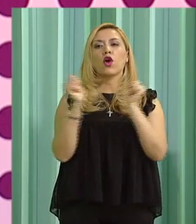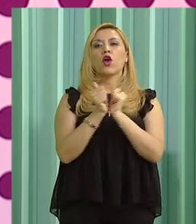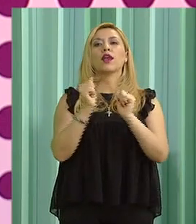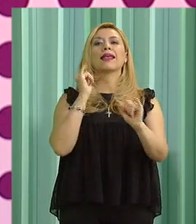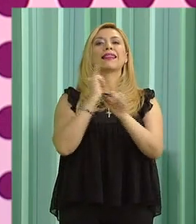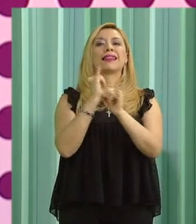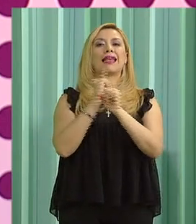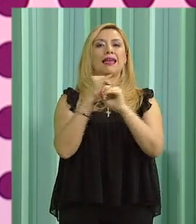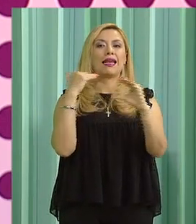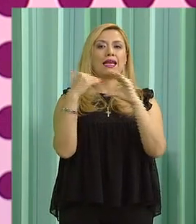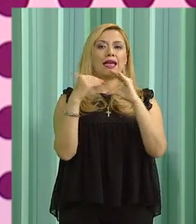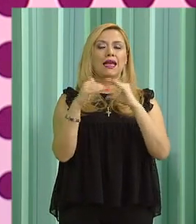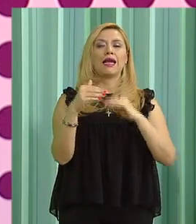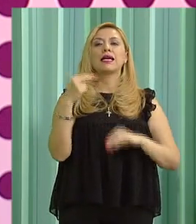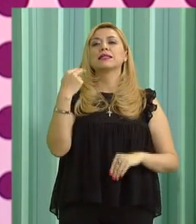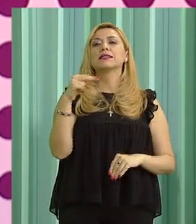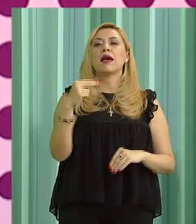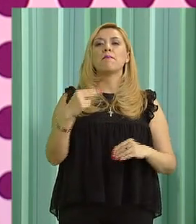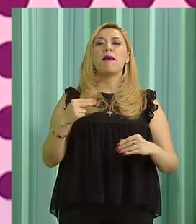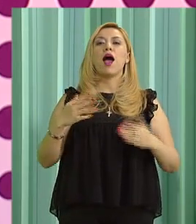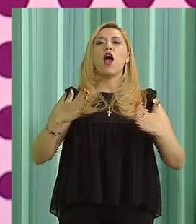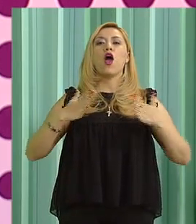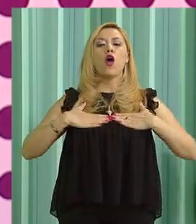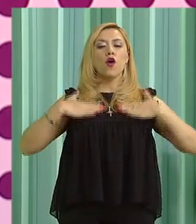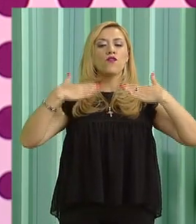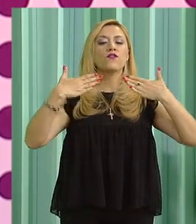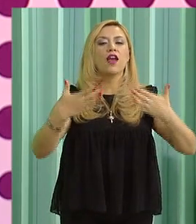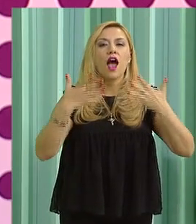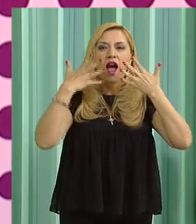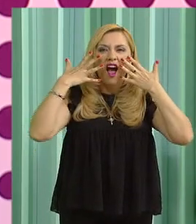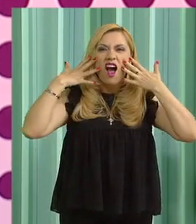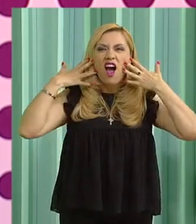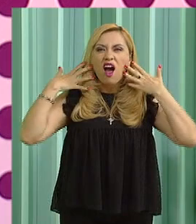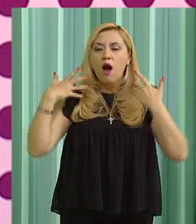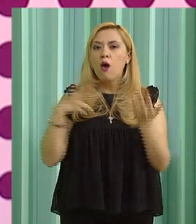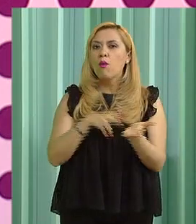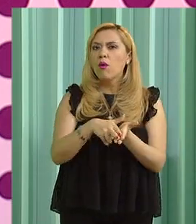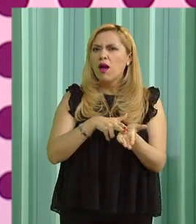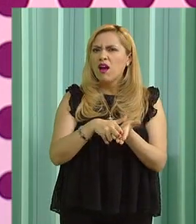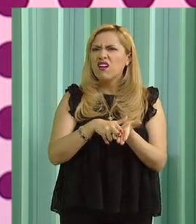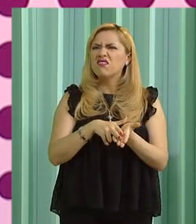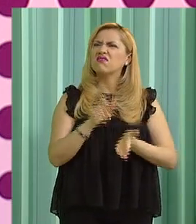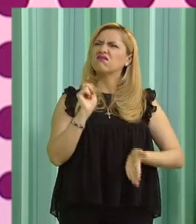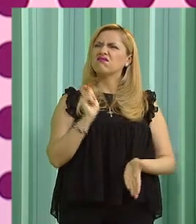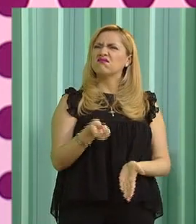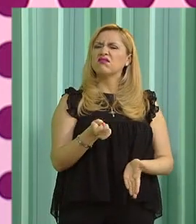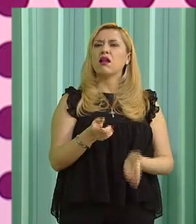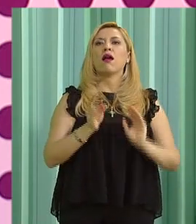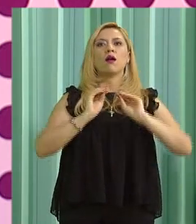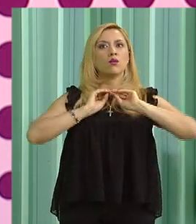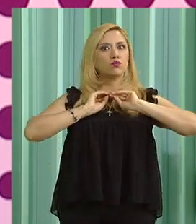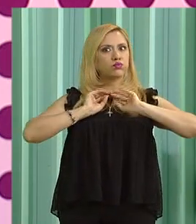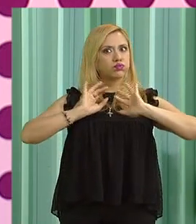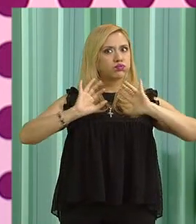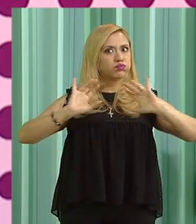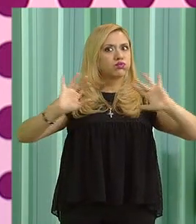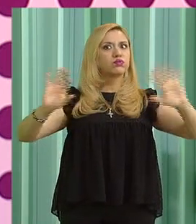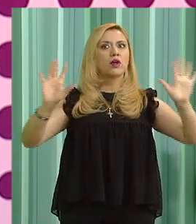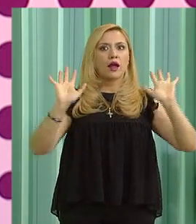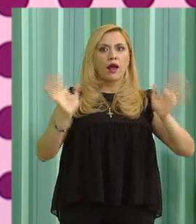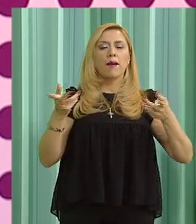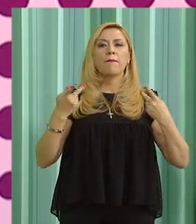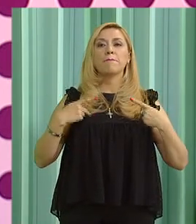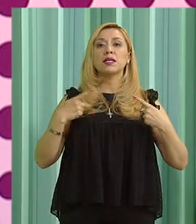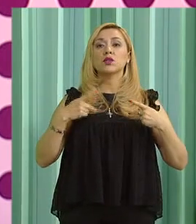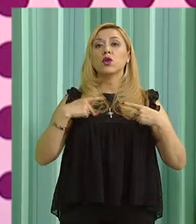de internet que se llama Confía en el Jaguar. Confía en el Jaguar es algo que ya se ha dado a conocer muchísimo y hay gente que lo